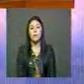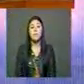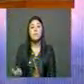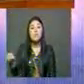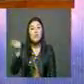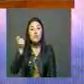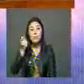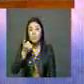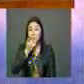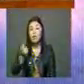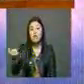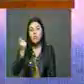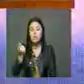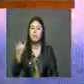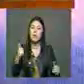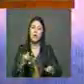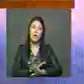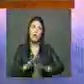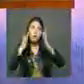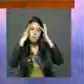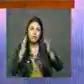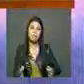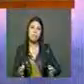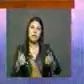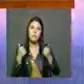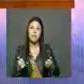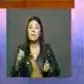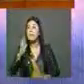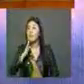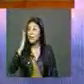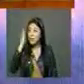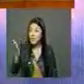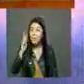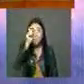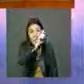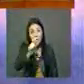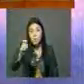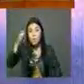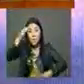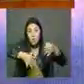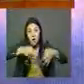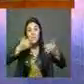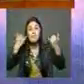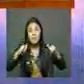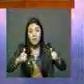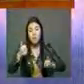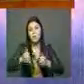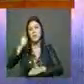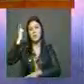poco, enhorabuena, ustedes jueces constitucionales, en sentencia